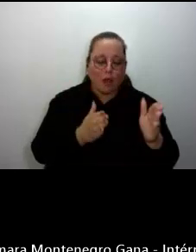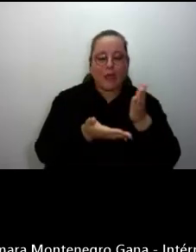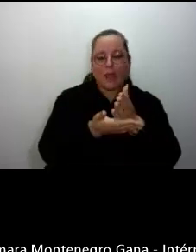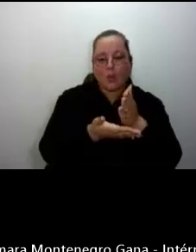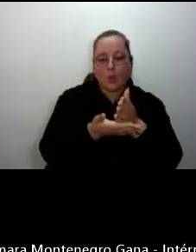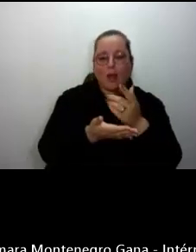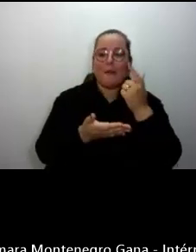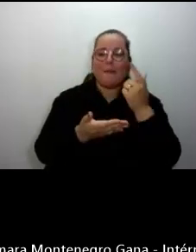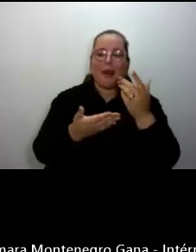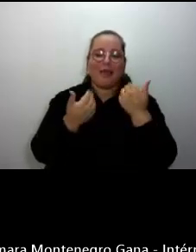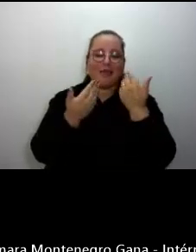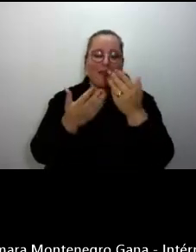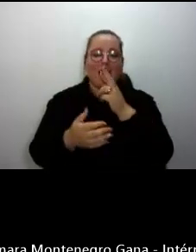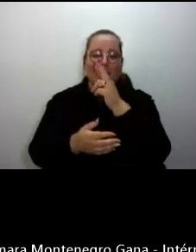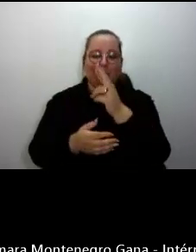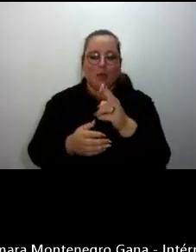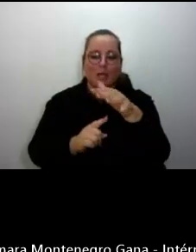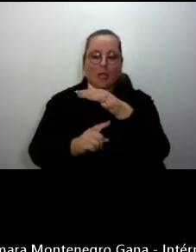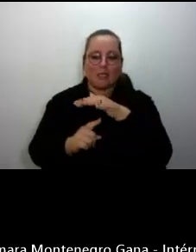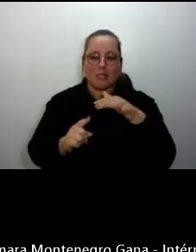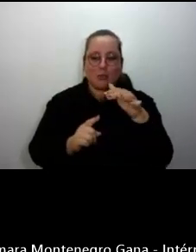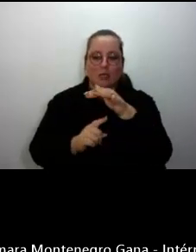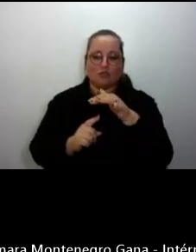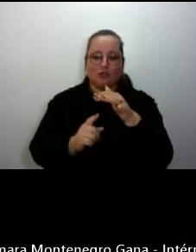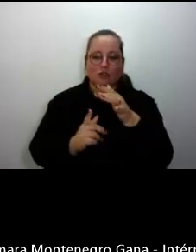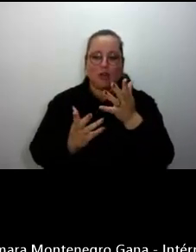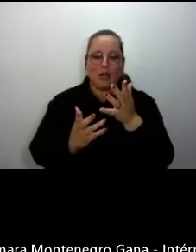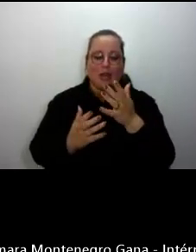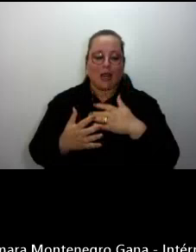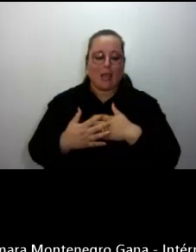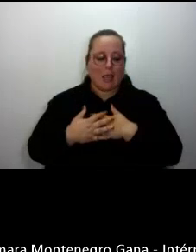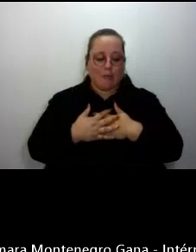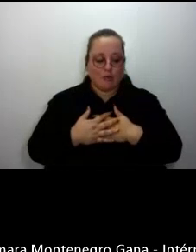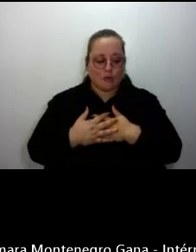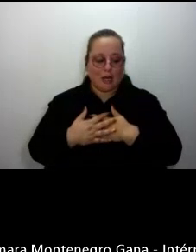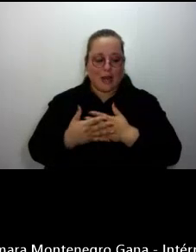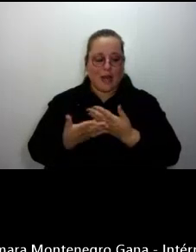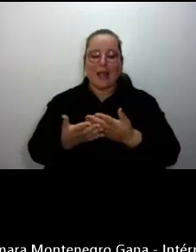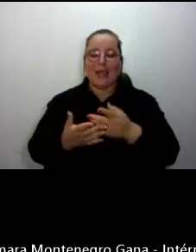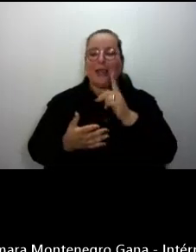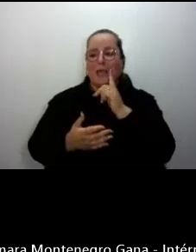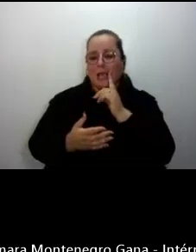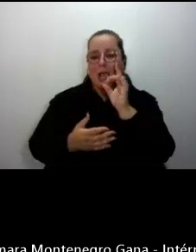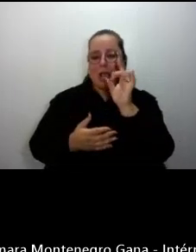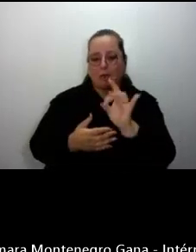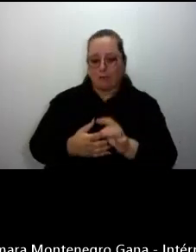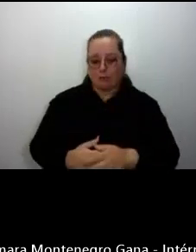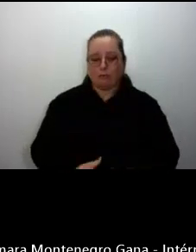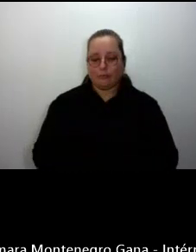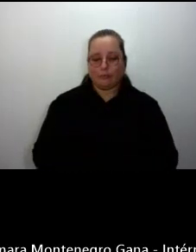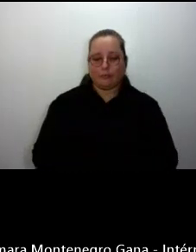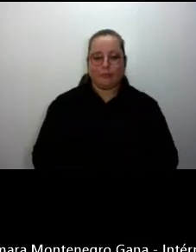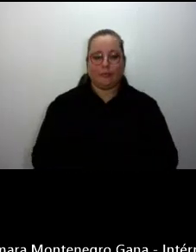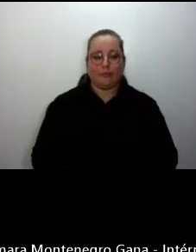para poder dar respuesta a estas situaciones emocionalmente desafiantes que se puedan presentar.